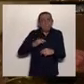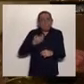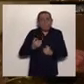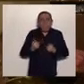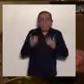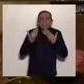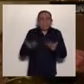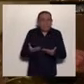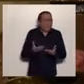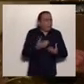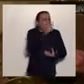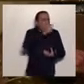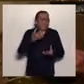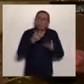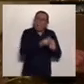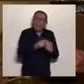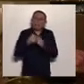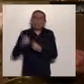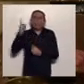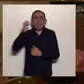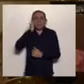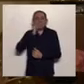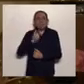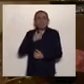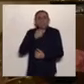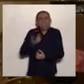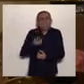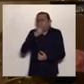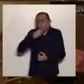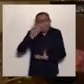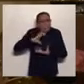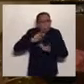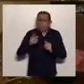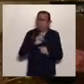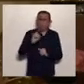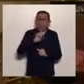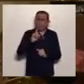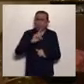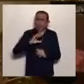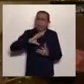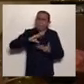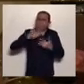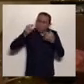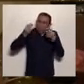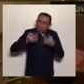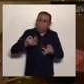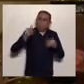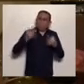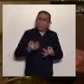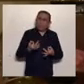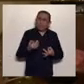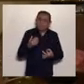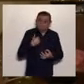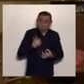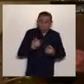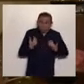vida sirviendo a los demás. Y el Señor quiere que esto lo hagamos no de cualquier forma, sino de una forma que implica